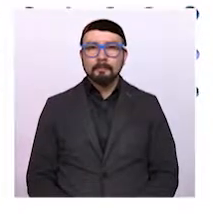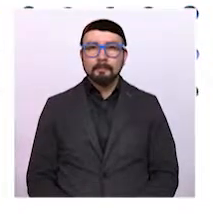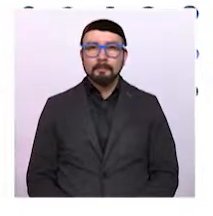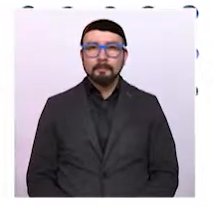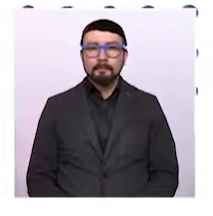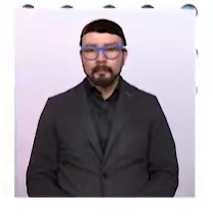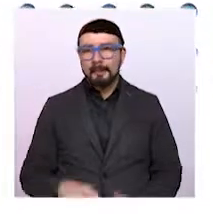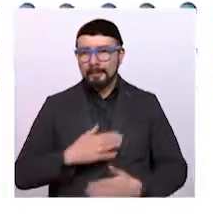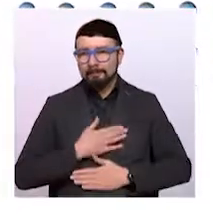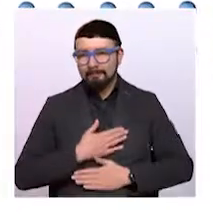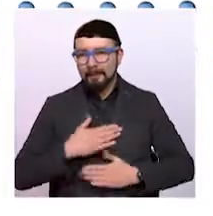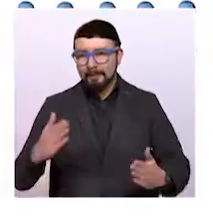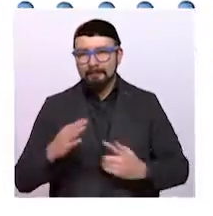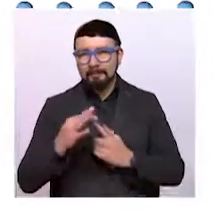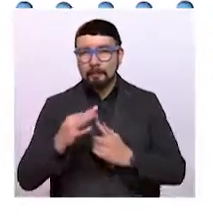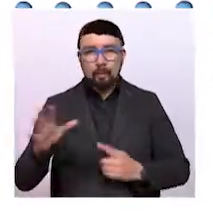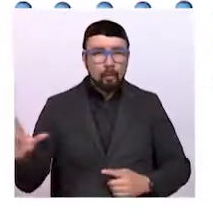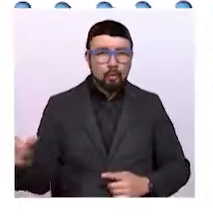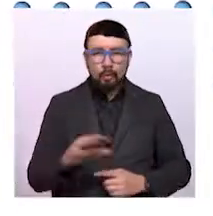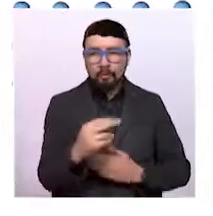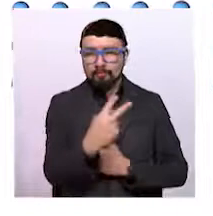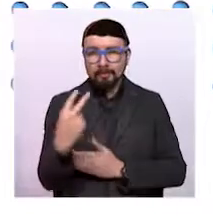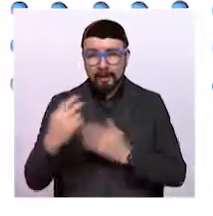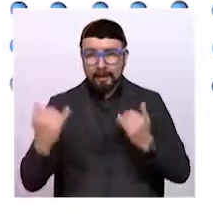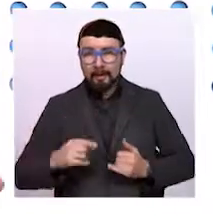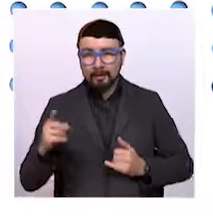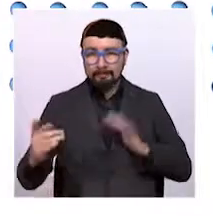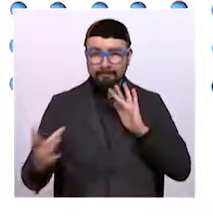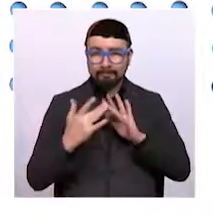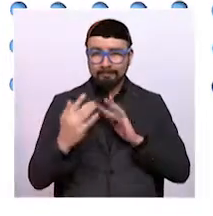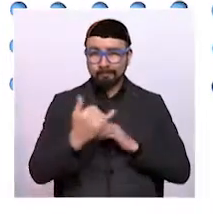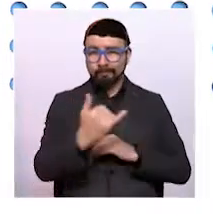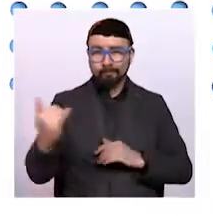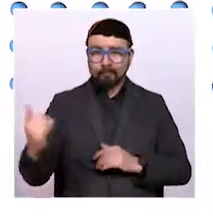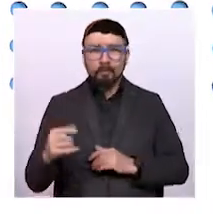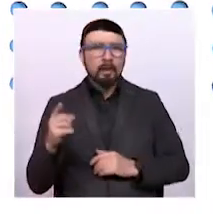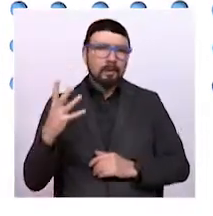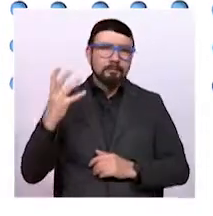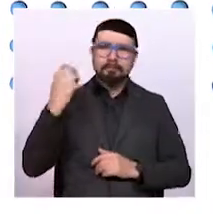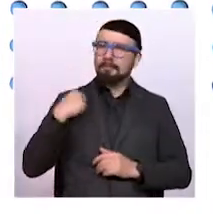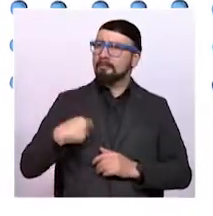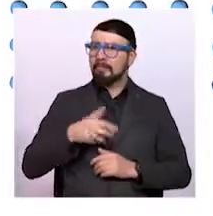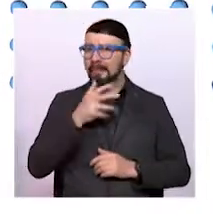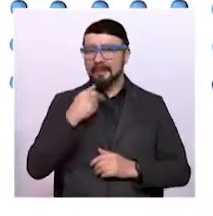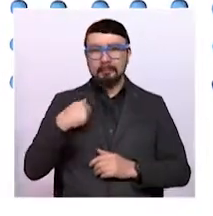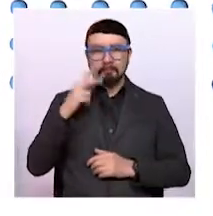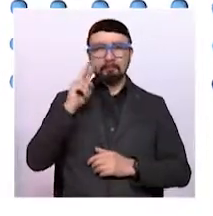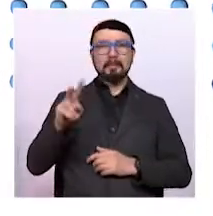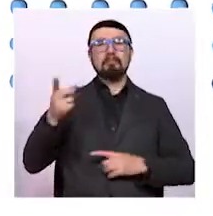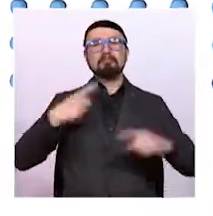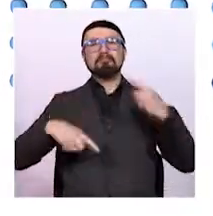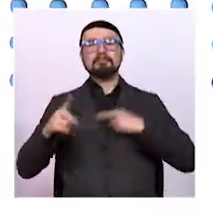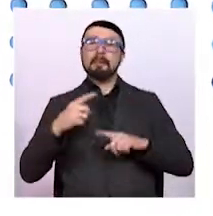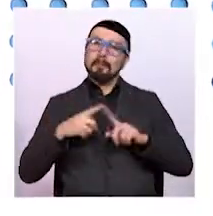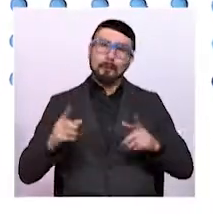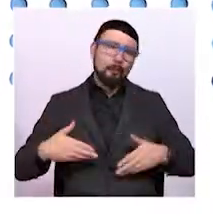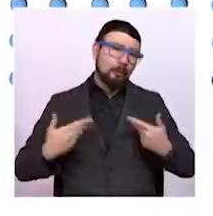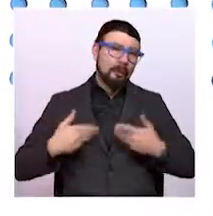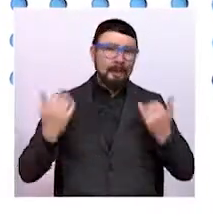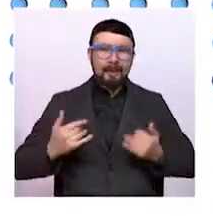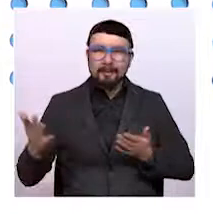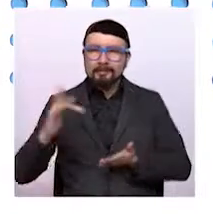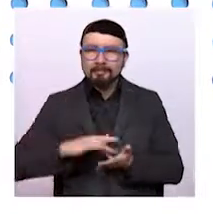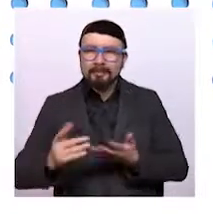un saludo muy especial a todas las personas que nos están viendo en este momento hace tiempo no nos veíamos qué felicidad poder estar nuevamente aquí con ustedes